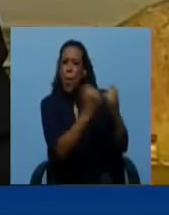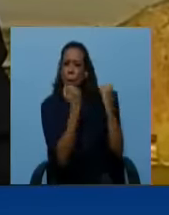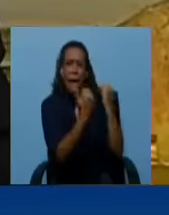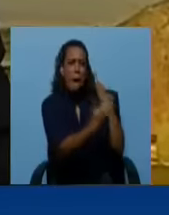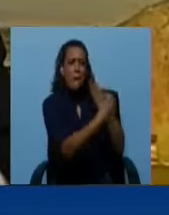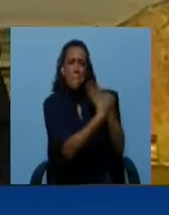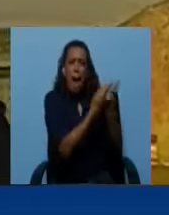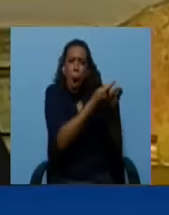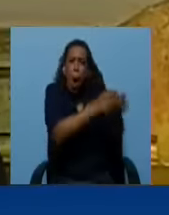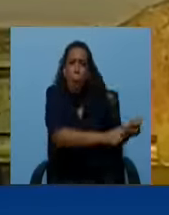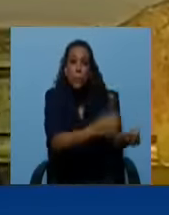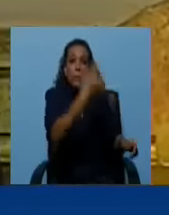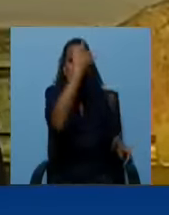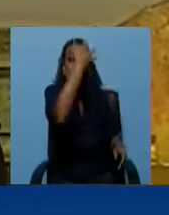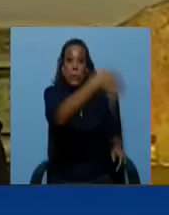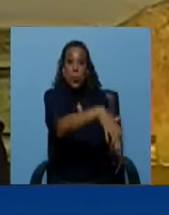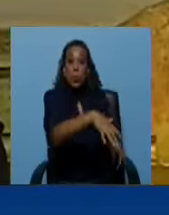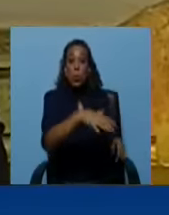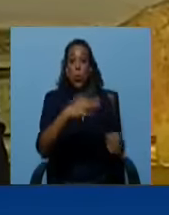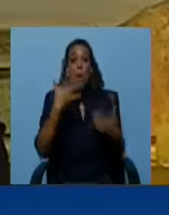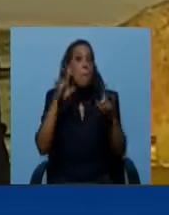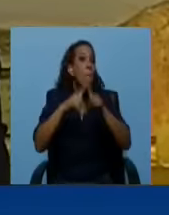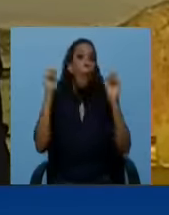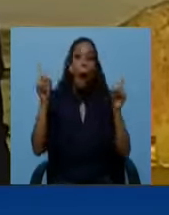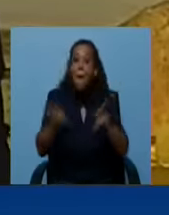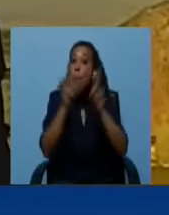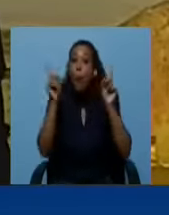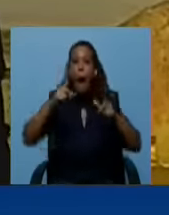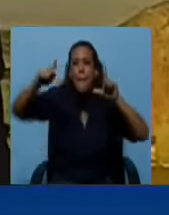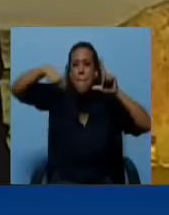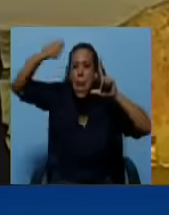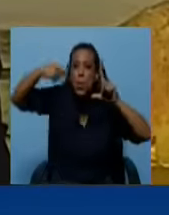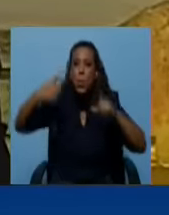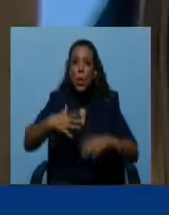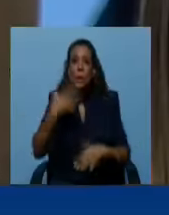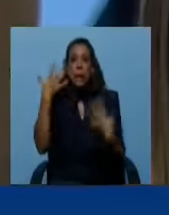que pudiera alguien imaginarse en una película de terror.